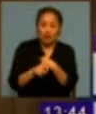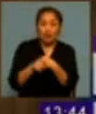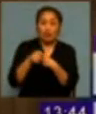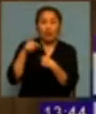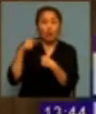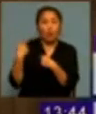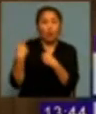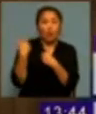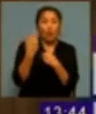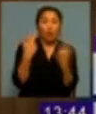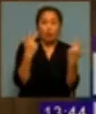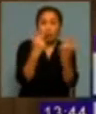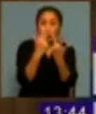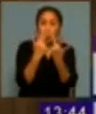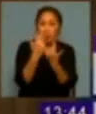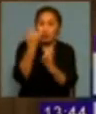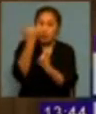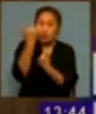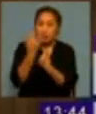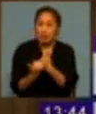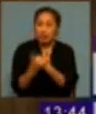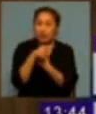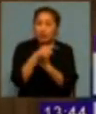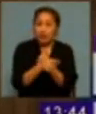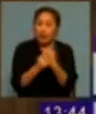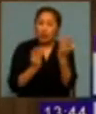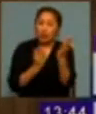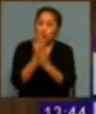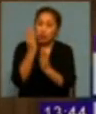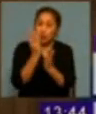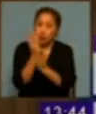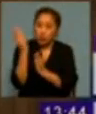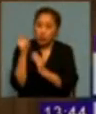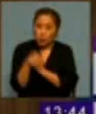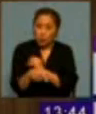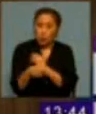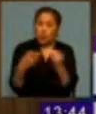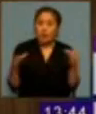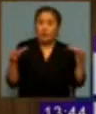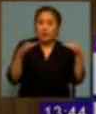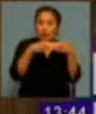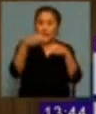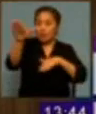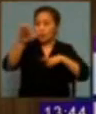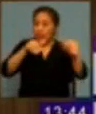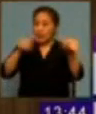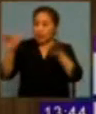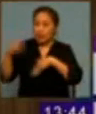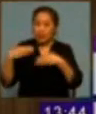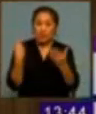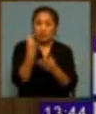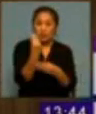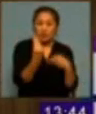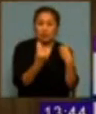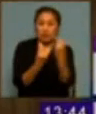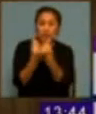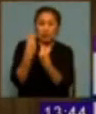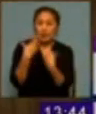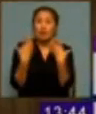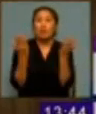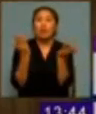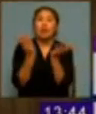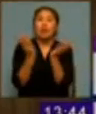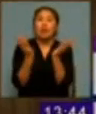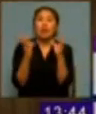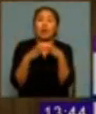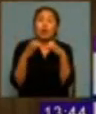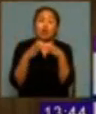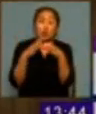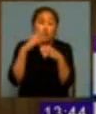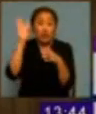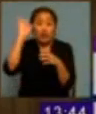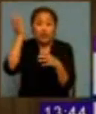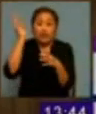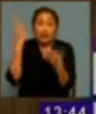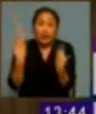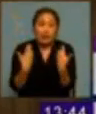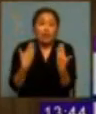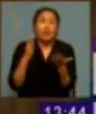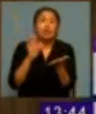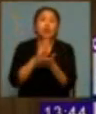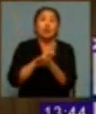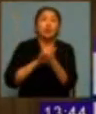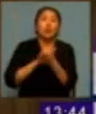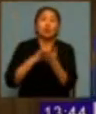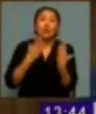bueno así también vamos a seguir este convocando a todos los delegados para ir sabiendo la cuestión de